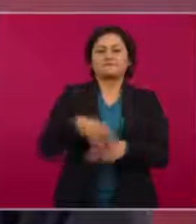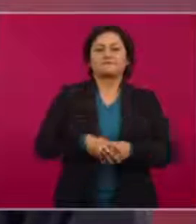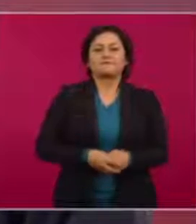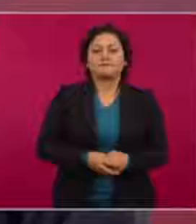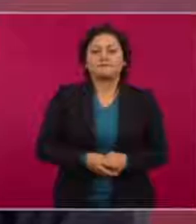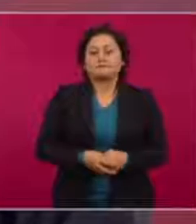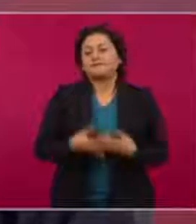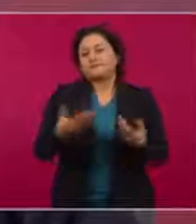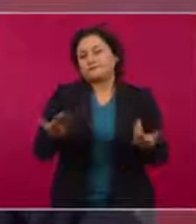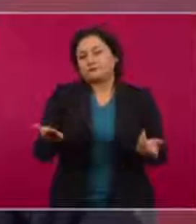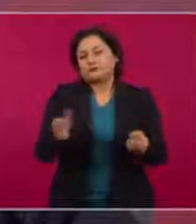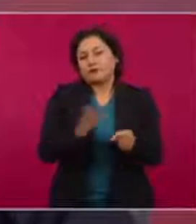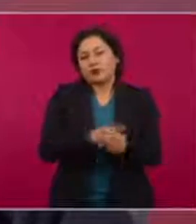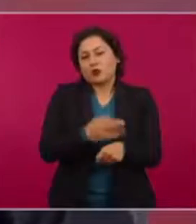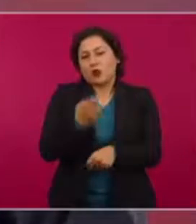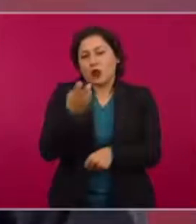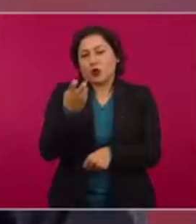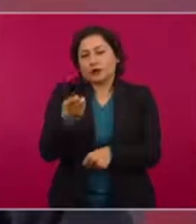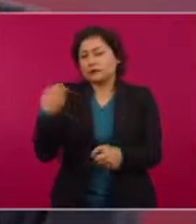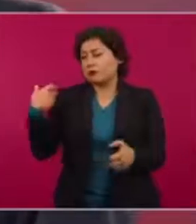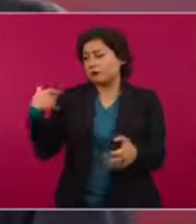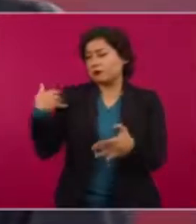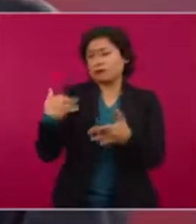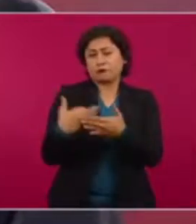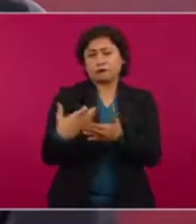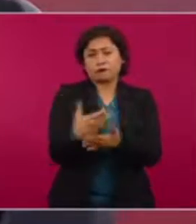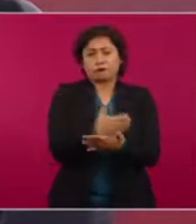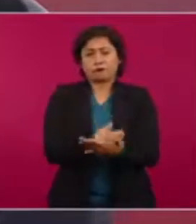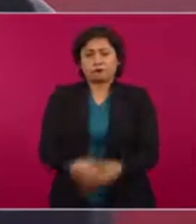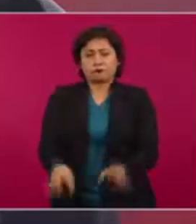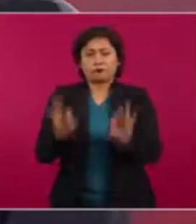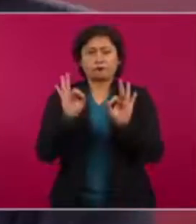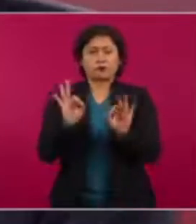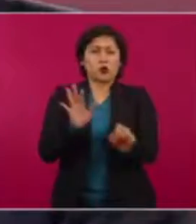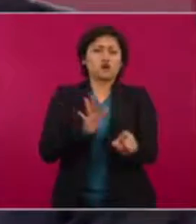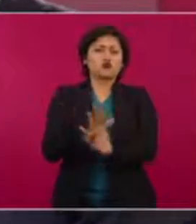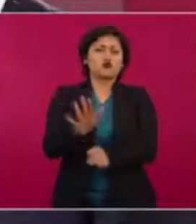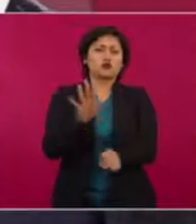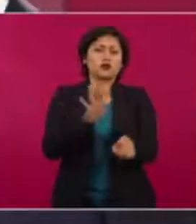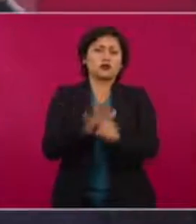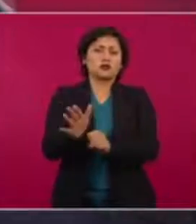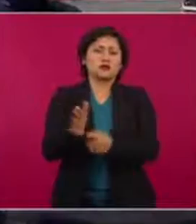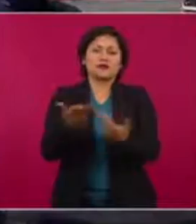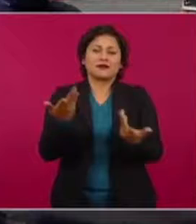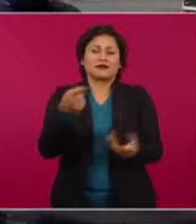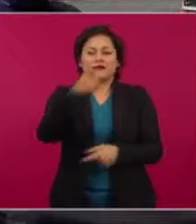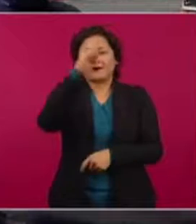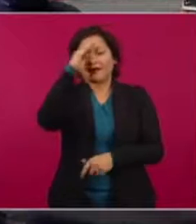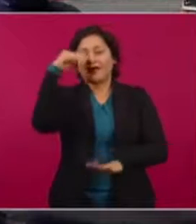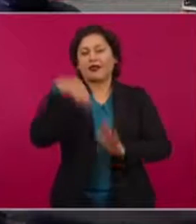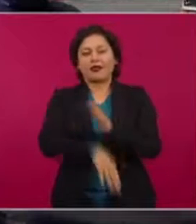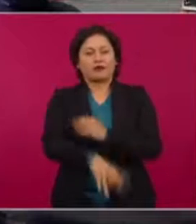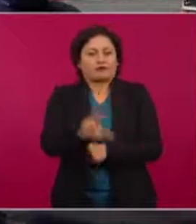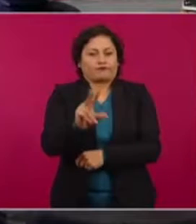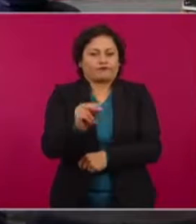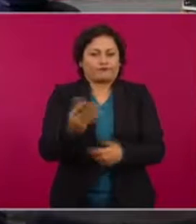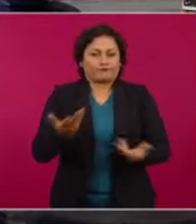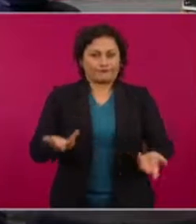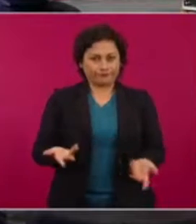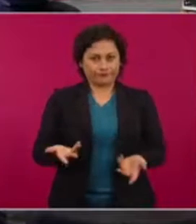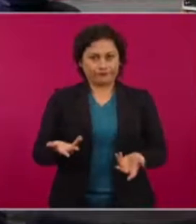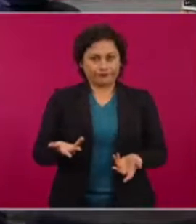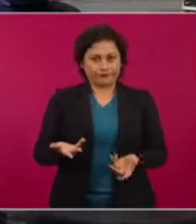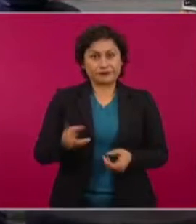no pasa nada y sí también en efecto fueron puros negocios que se hicieron